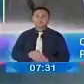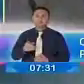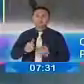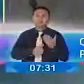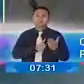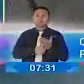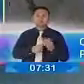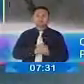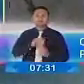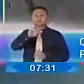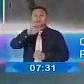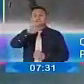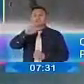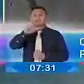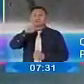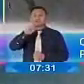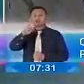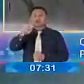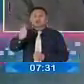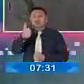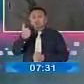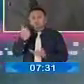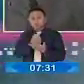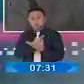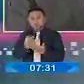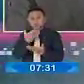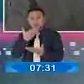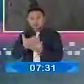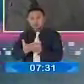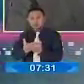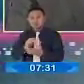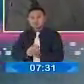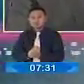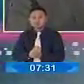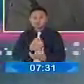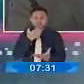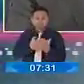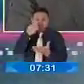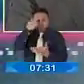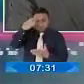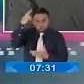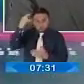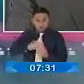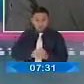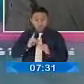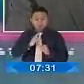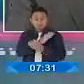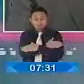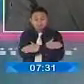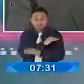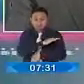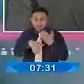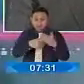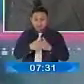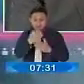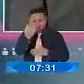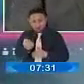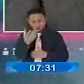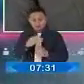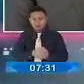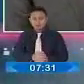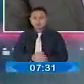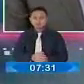Iván Montaner acompañándonos el día de hoy. Ministro, buena semana para usted. Muchas gracias, Roberto. Un saludo cariñoso para usted y para todo el país. Buenos días. Con